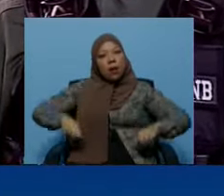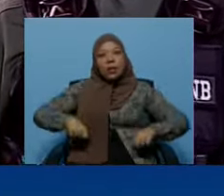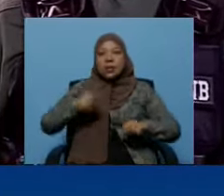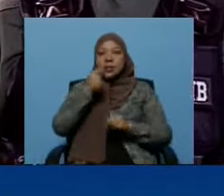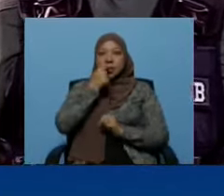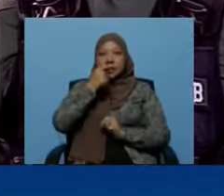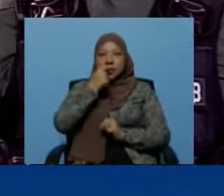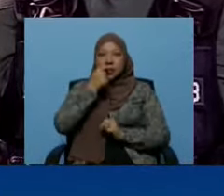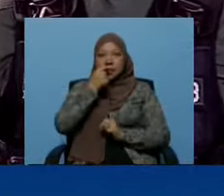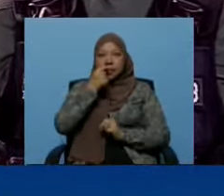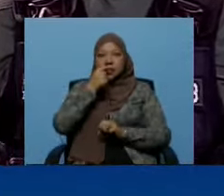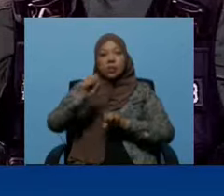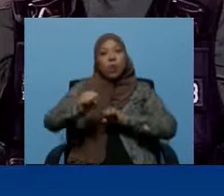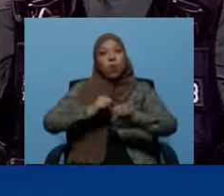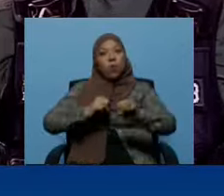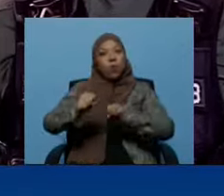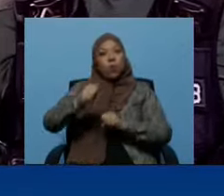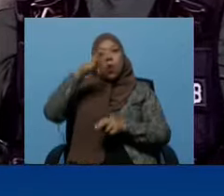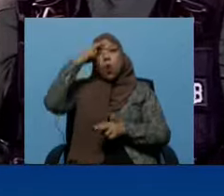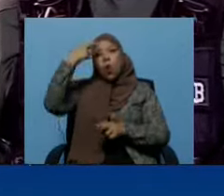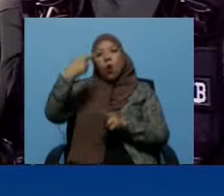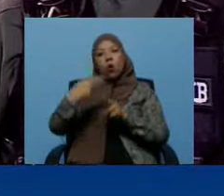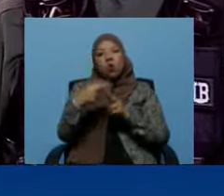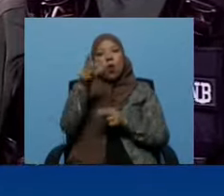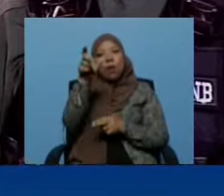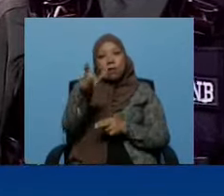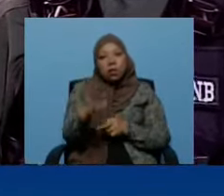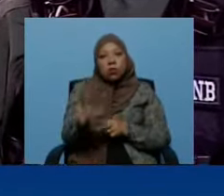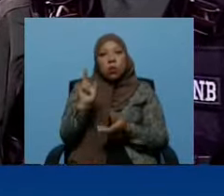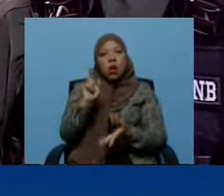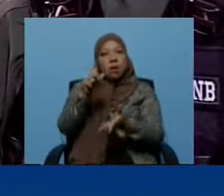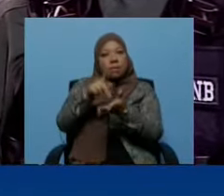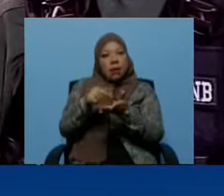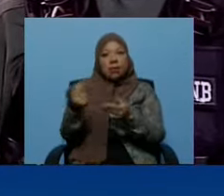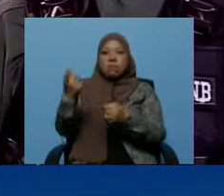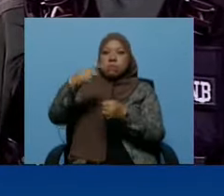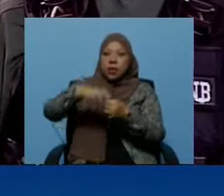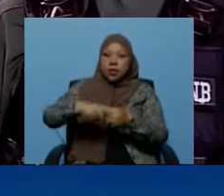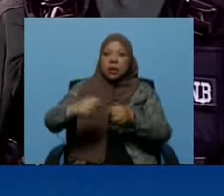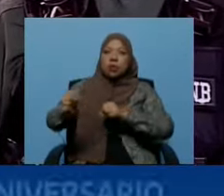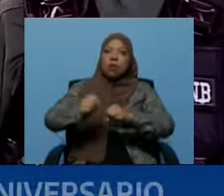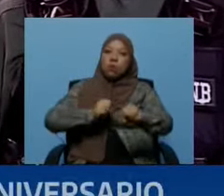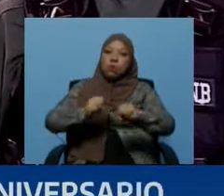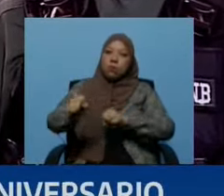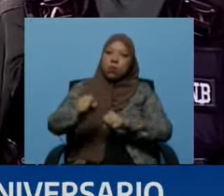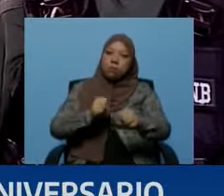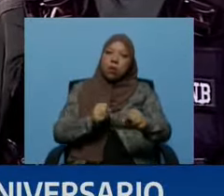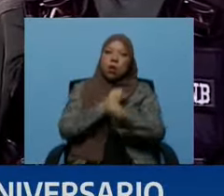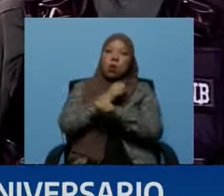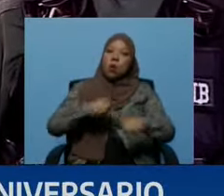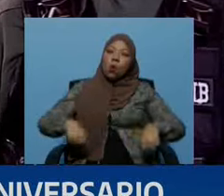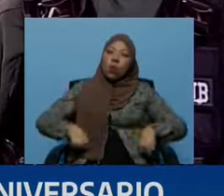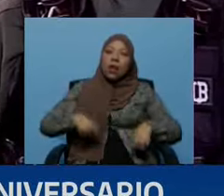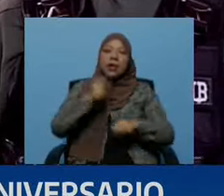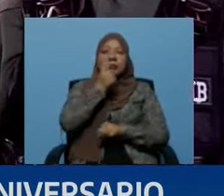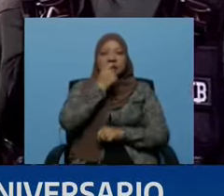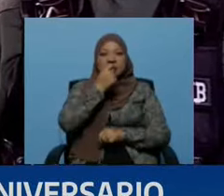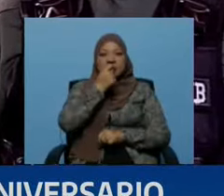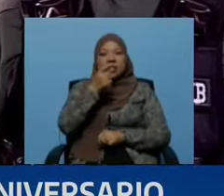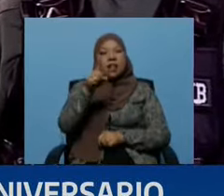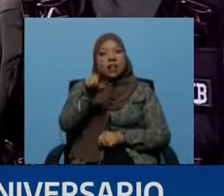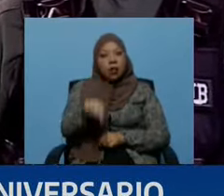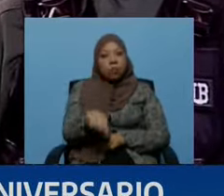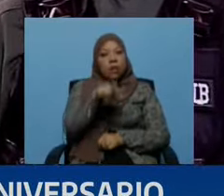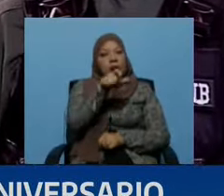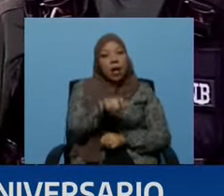gloriosa Fuerza Armada Nacional Bolivariana. y a nuestra Guardia Nacional Bolivariana.